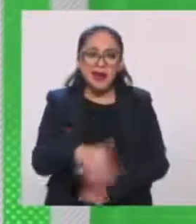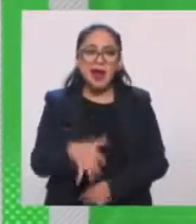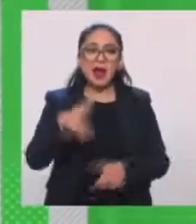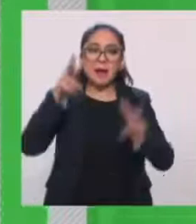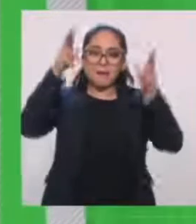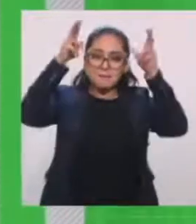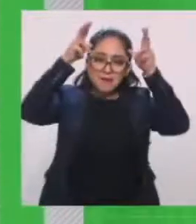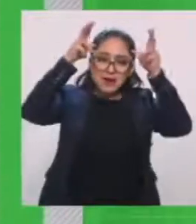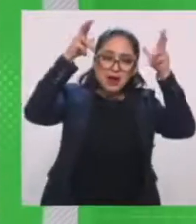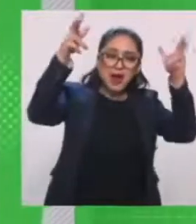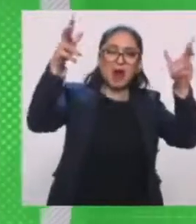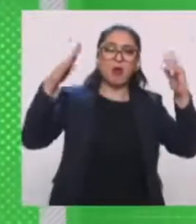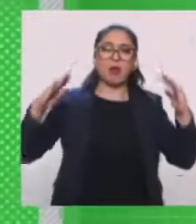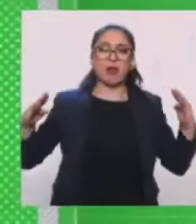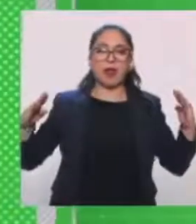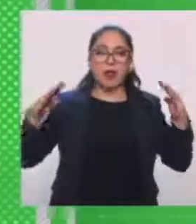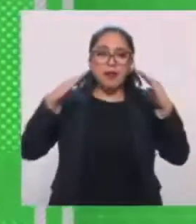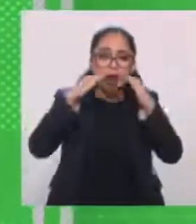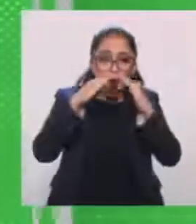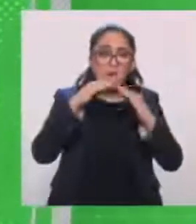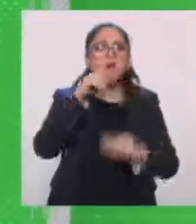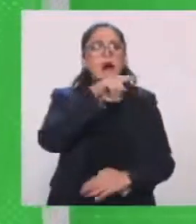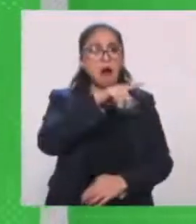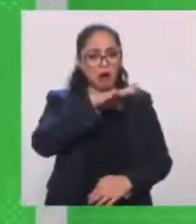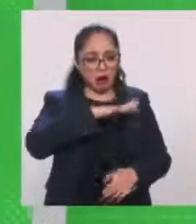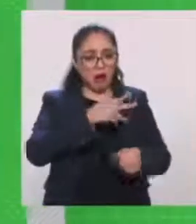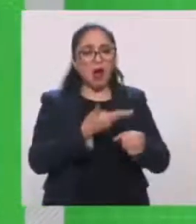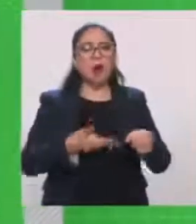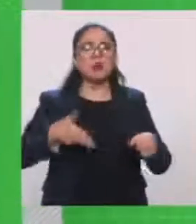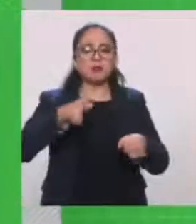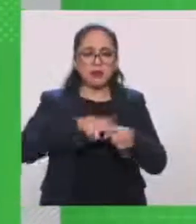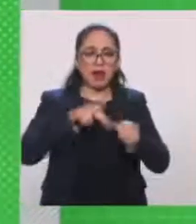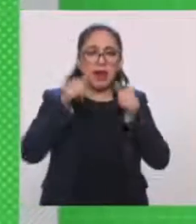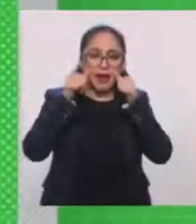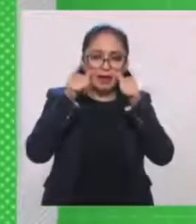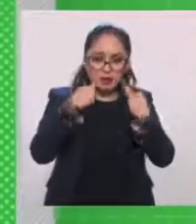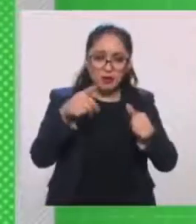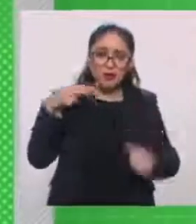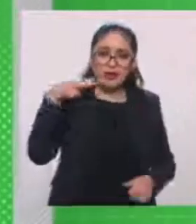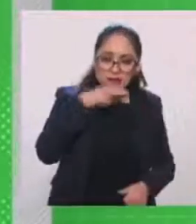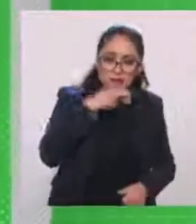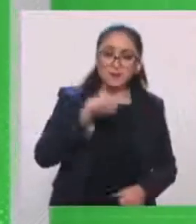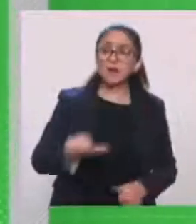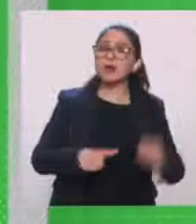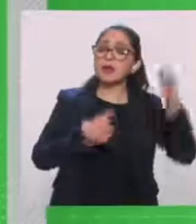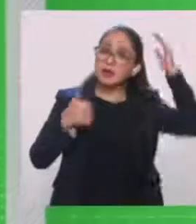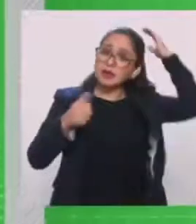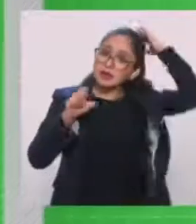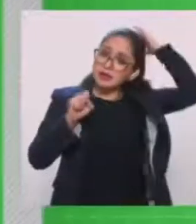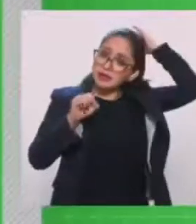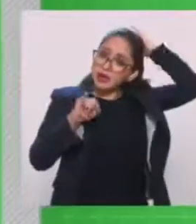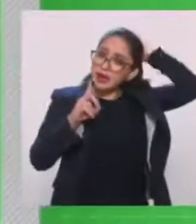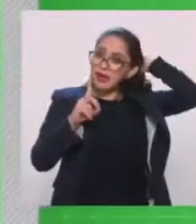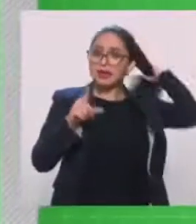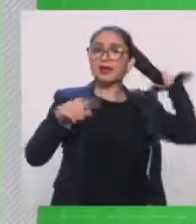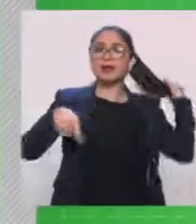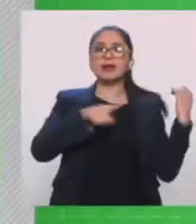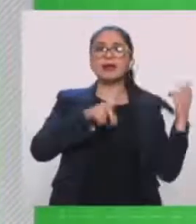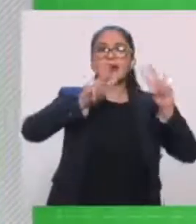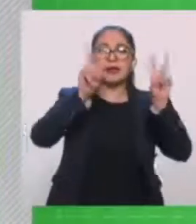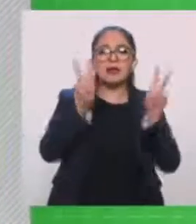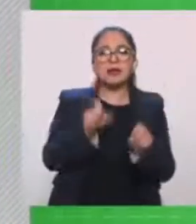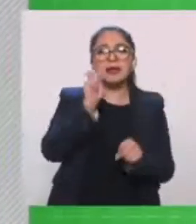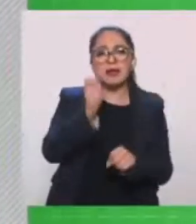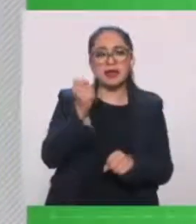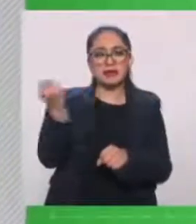Tlatelolco, tienen este servicio. En las clínicas también. También están los sites desde el punto de vista de